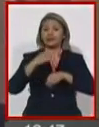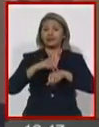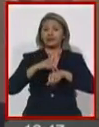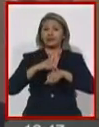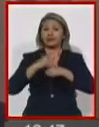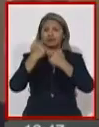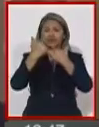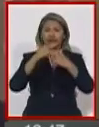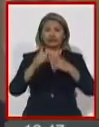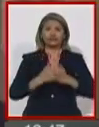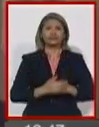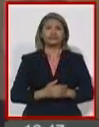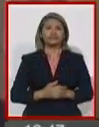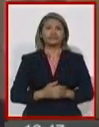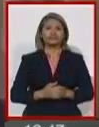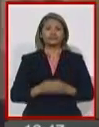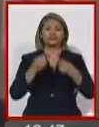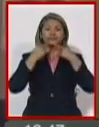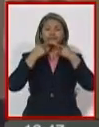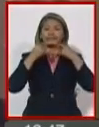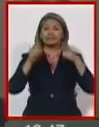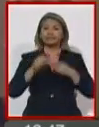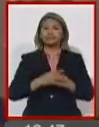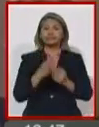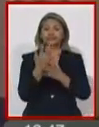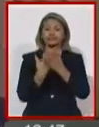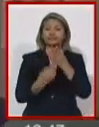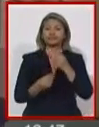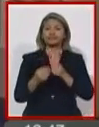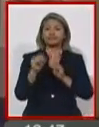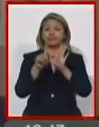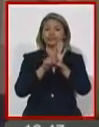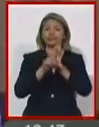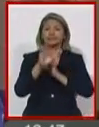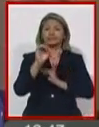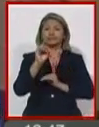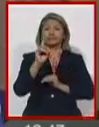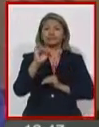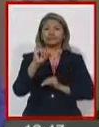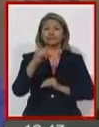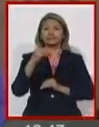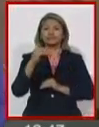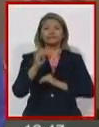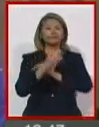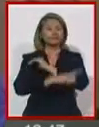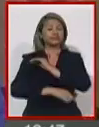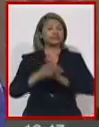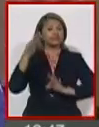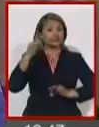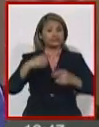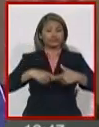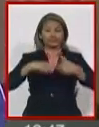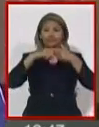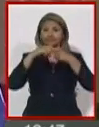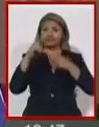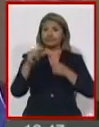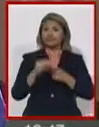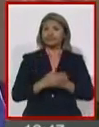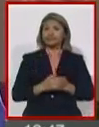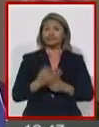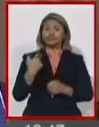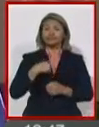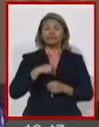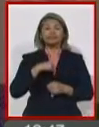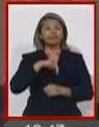plazo el gobierno para anunciar la abrogación de la ley del Código Penal. En caso no lo hiciere, nosotros vamos